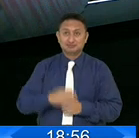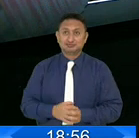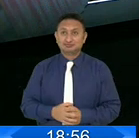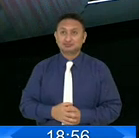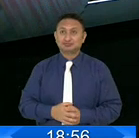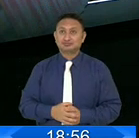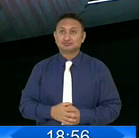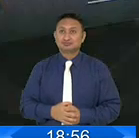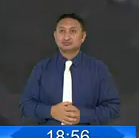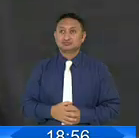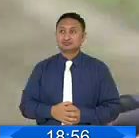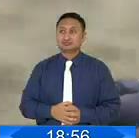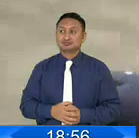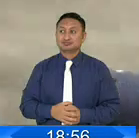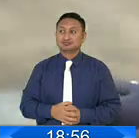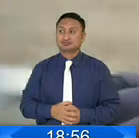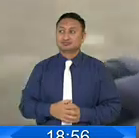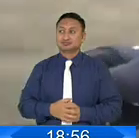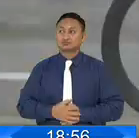de este año.